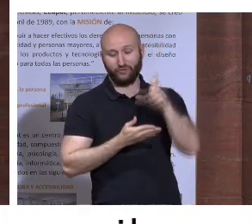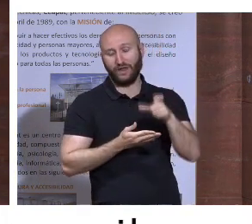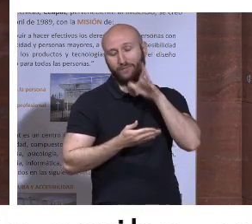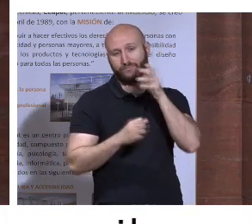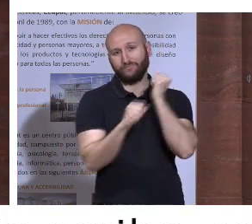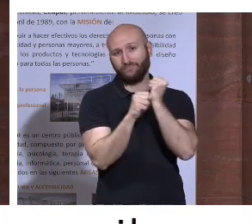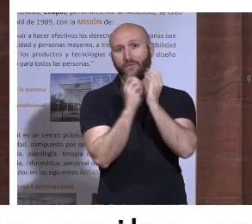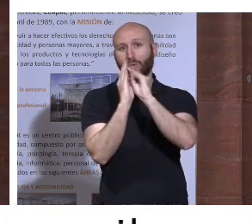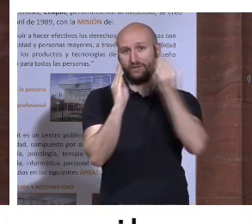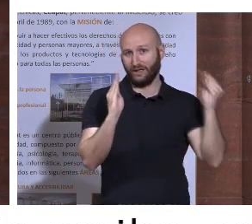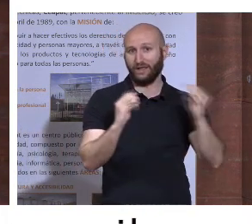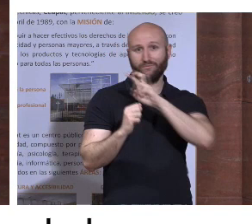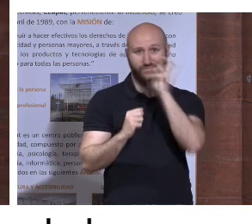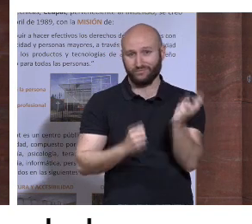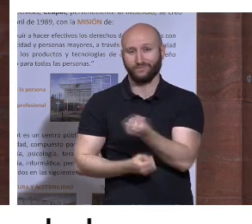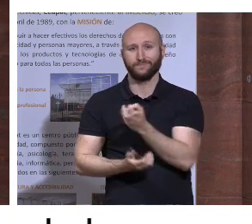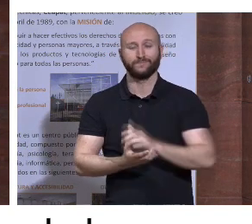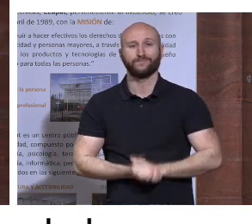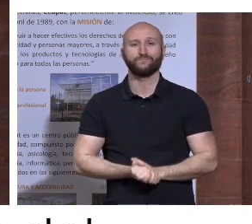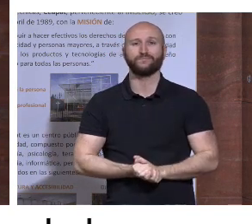Ana, y...